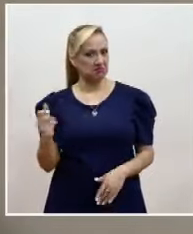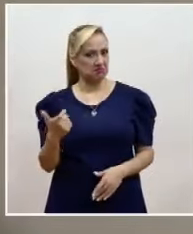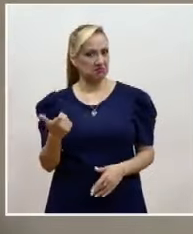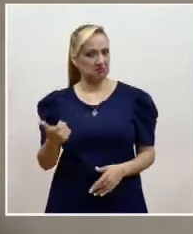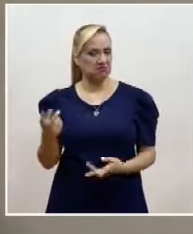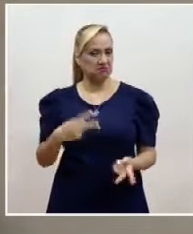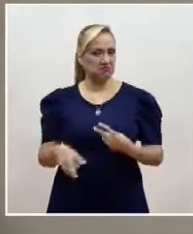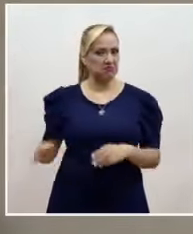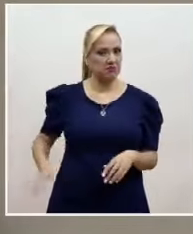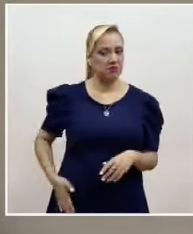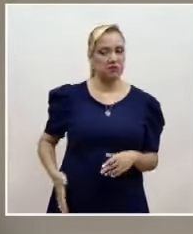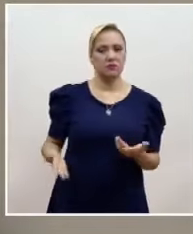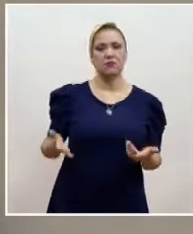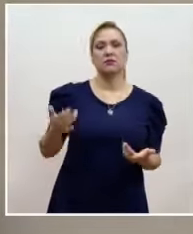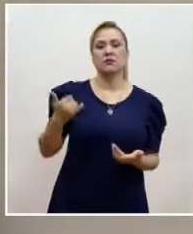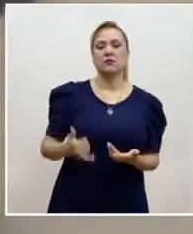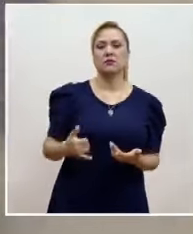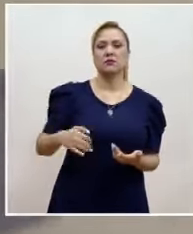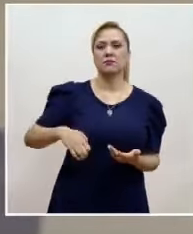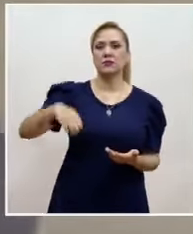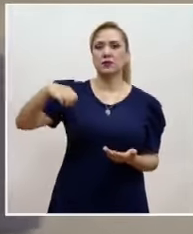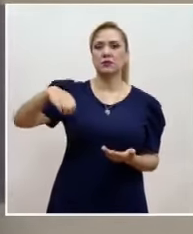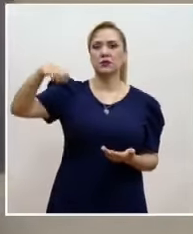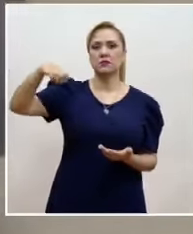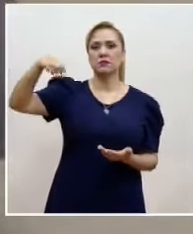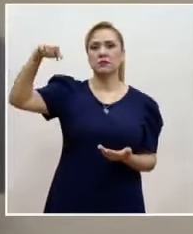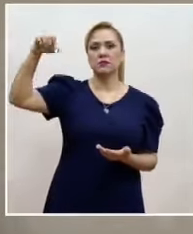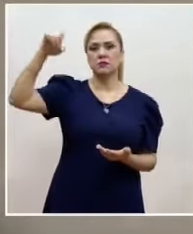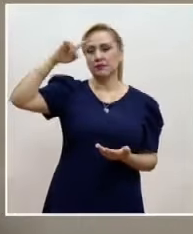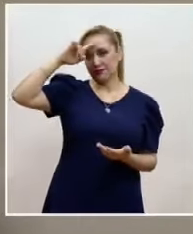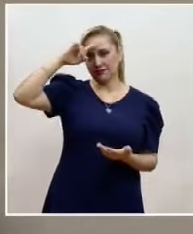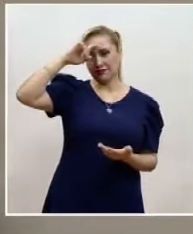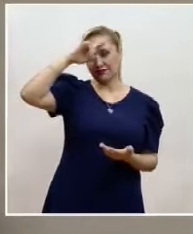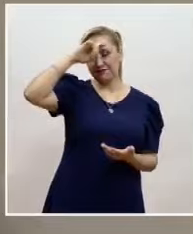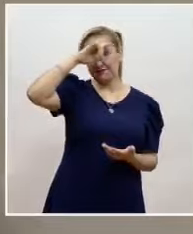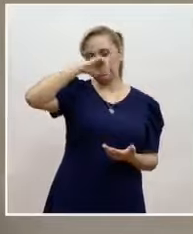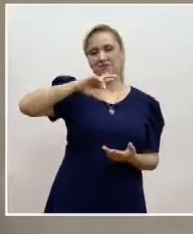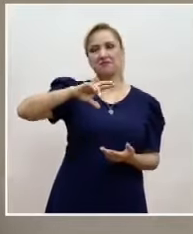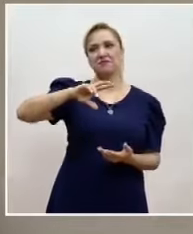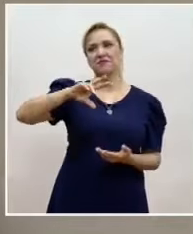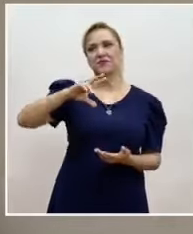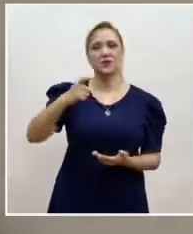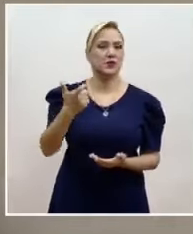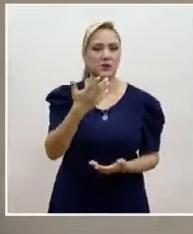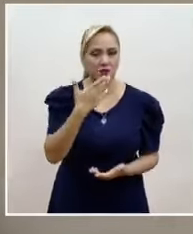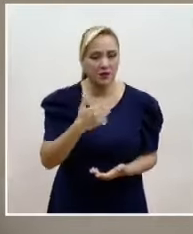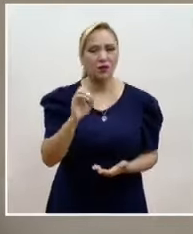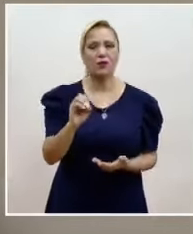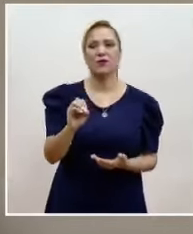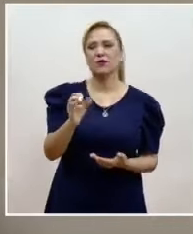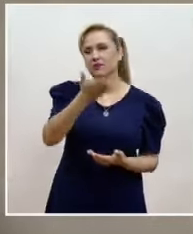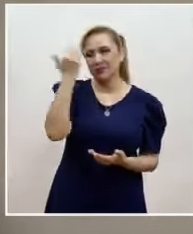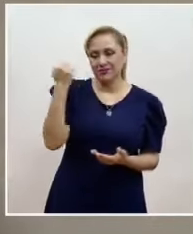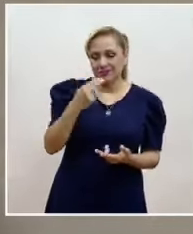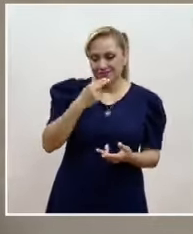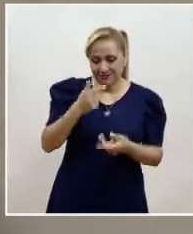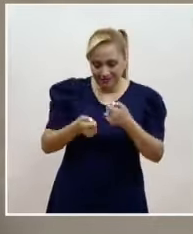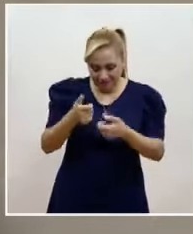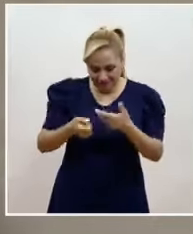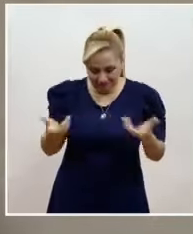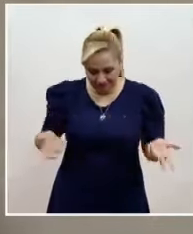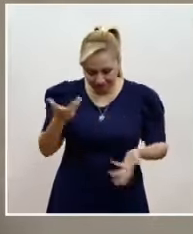entre mayor edad, la brecha se va haciendo más grande, ¿no? Entonces, hay esfuerzos importantes primero de digitalizar,